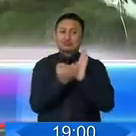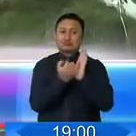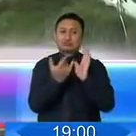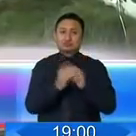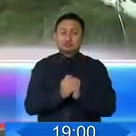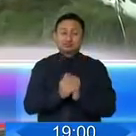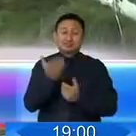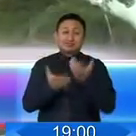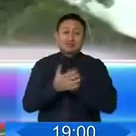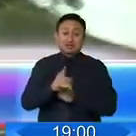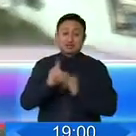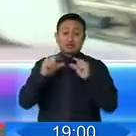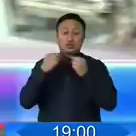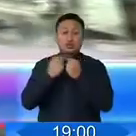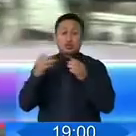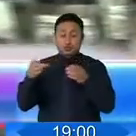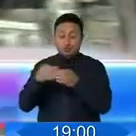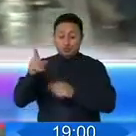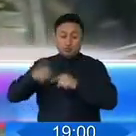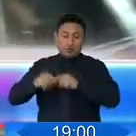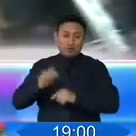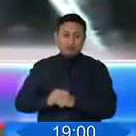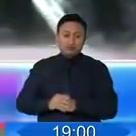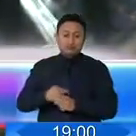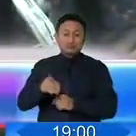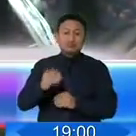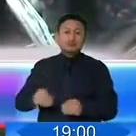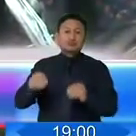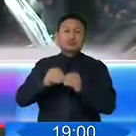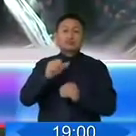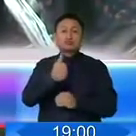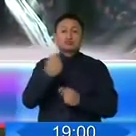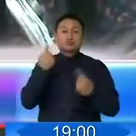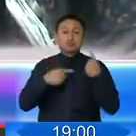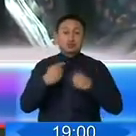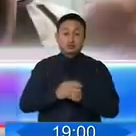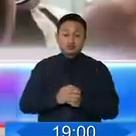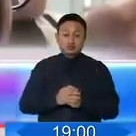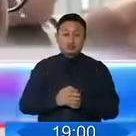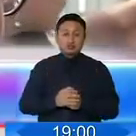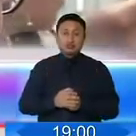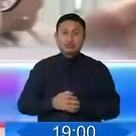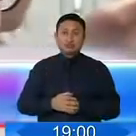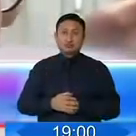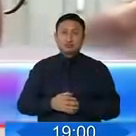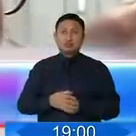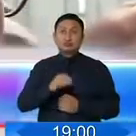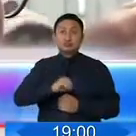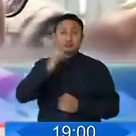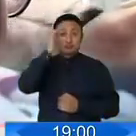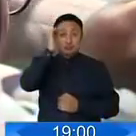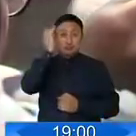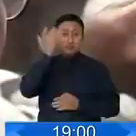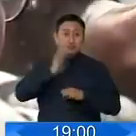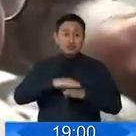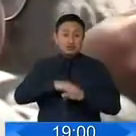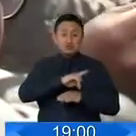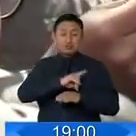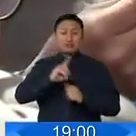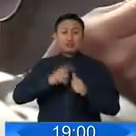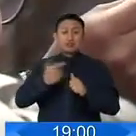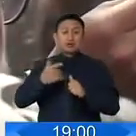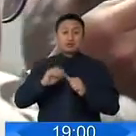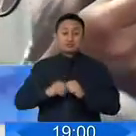los amigos del grupo que viajaban en el bus. A ellos se suman 2 heridos y están los 8. Nos hemos preocupado realmente es por atender